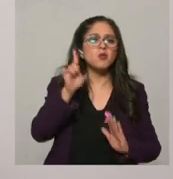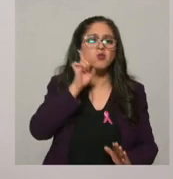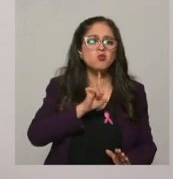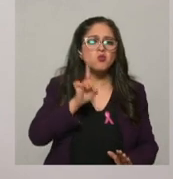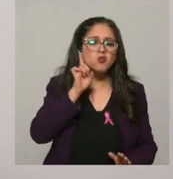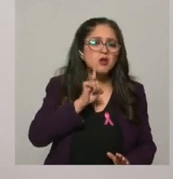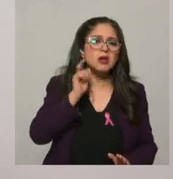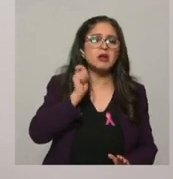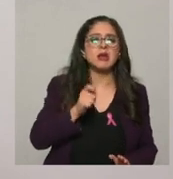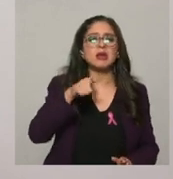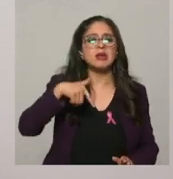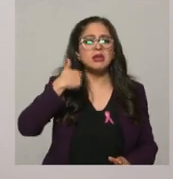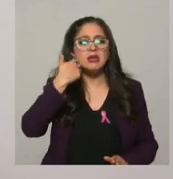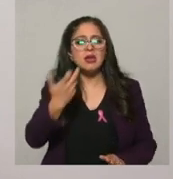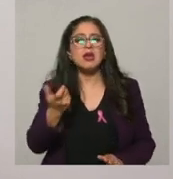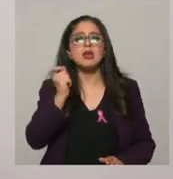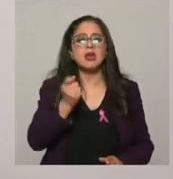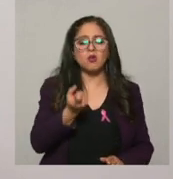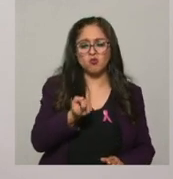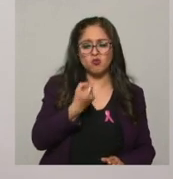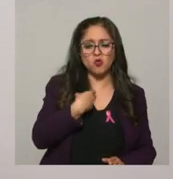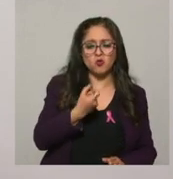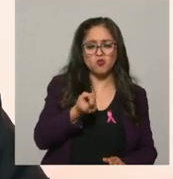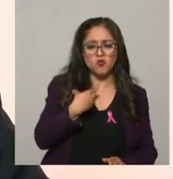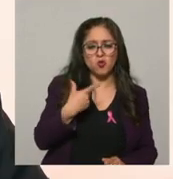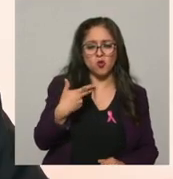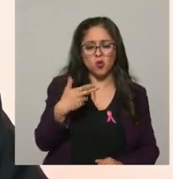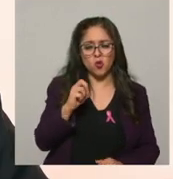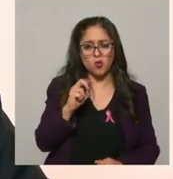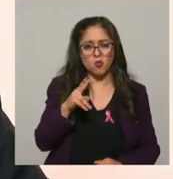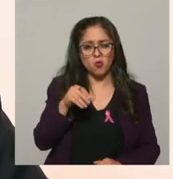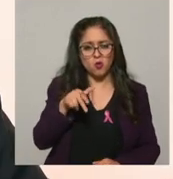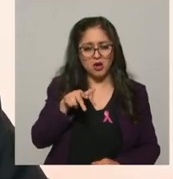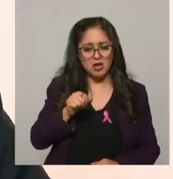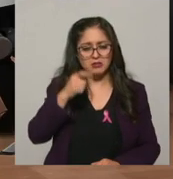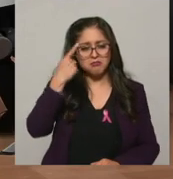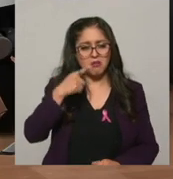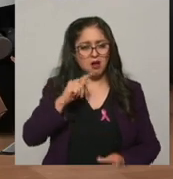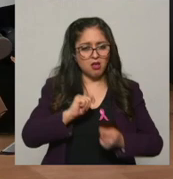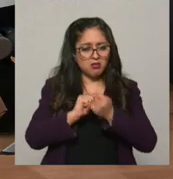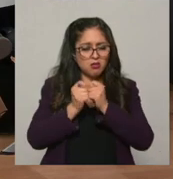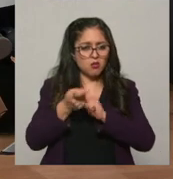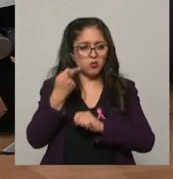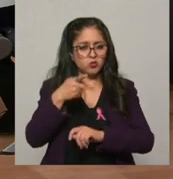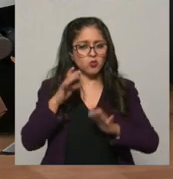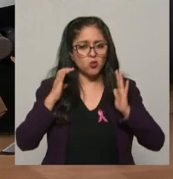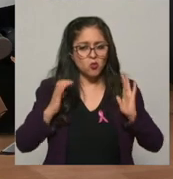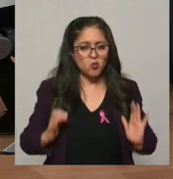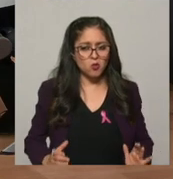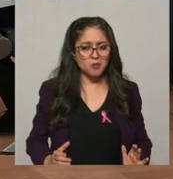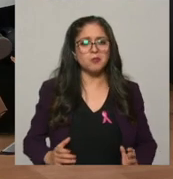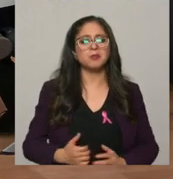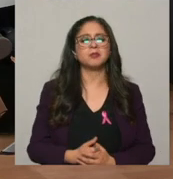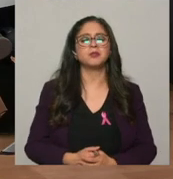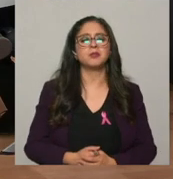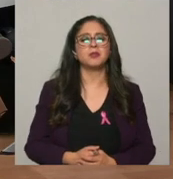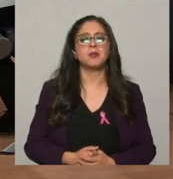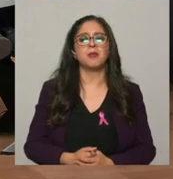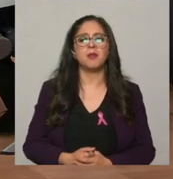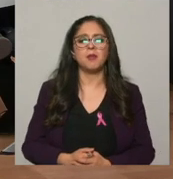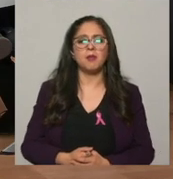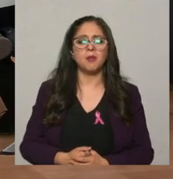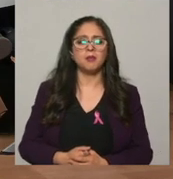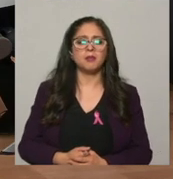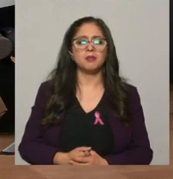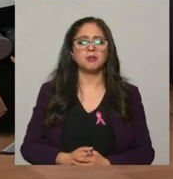precisan tomar hormonas para hacer su proceso de transición y